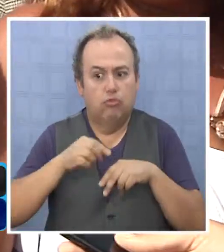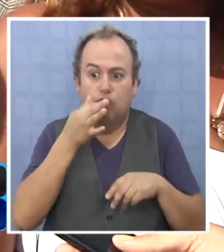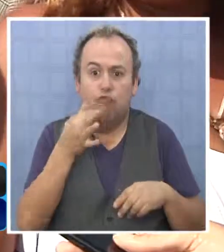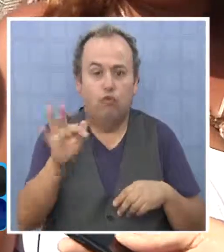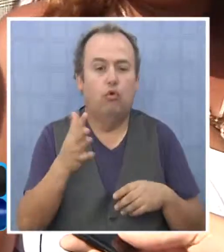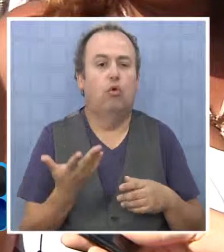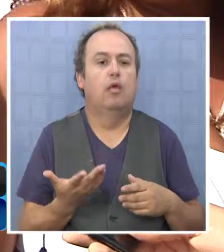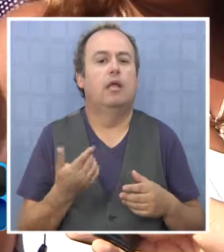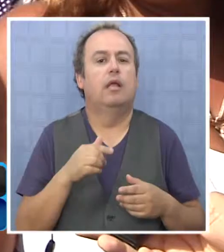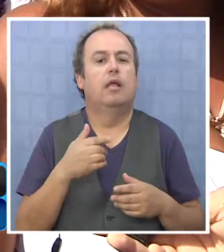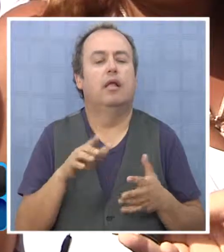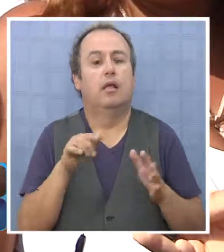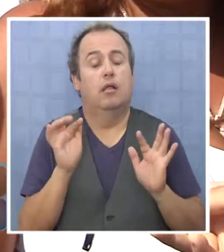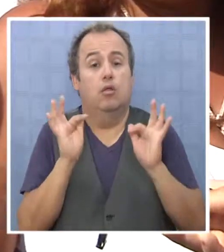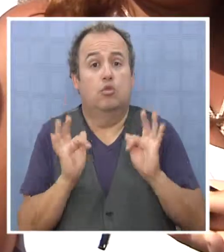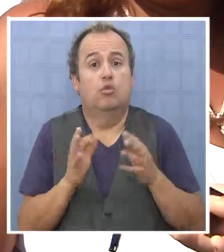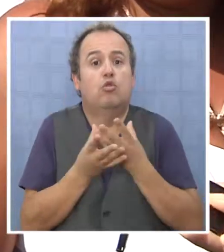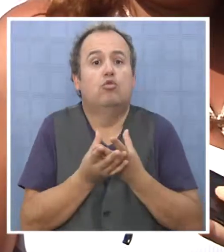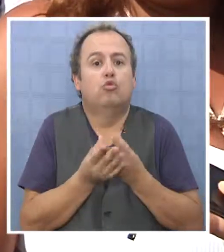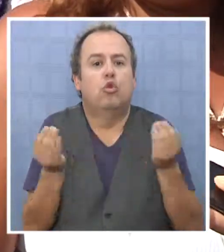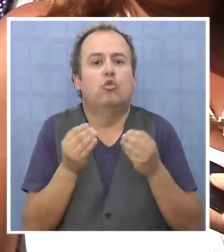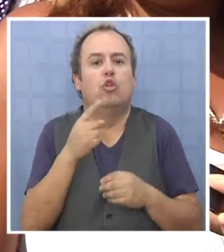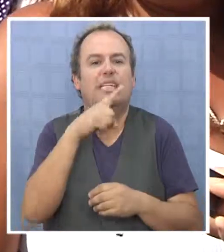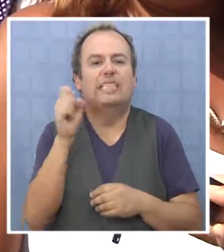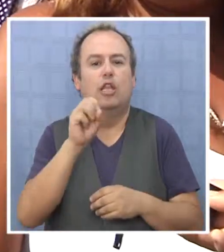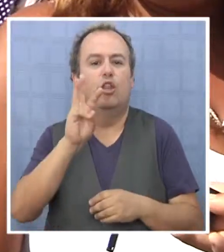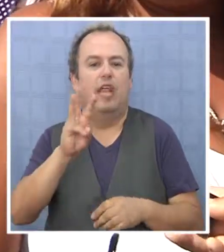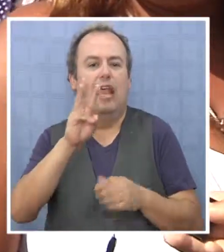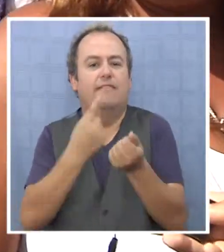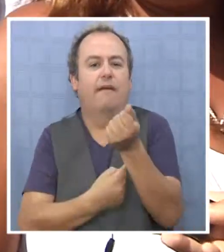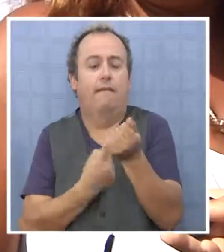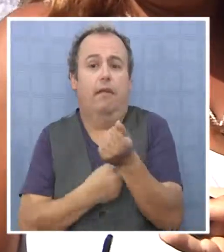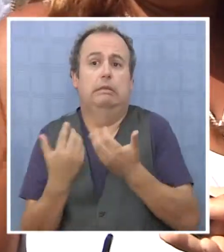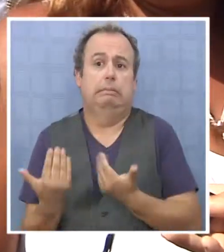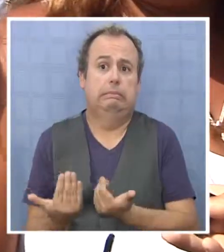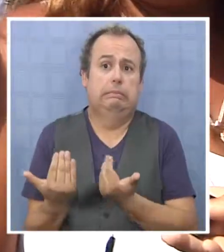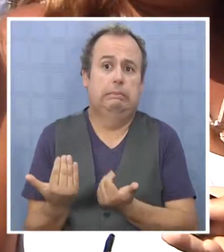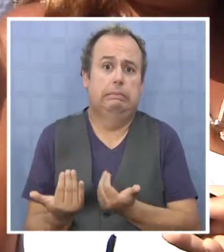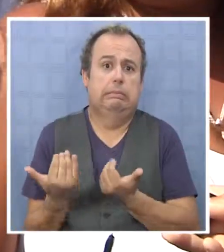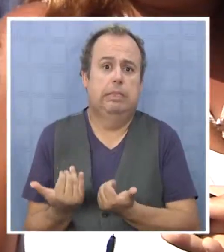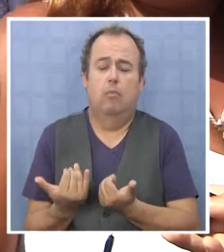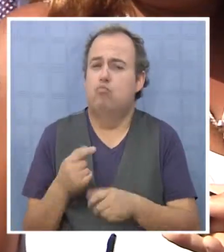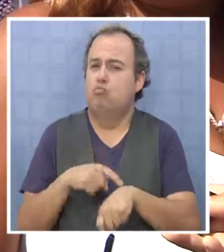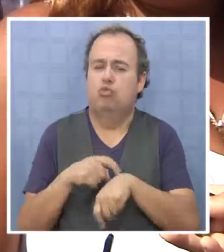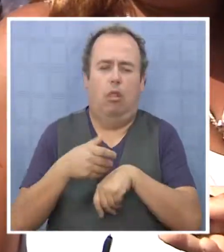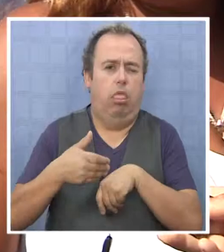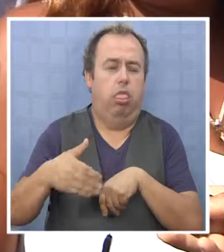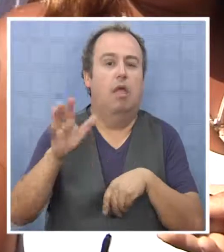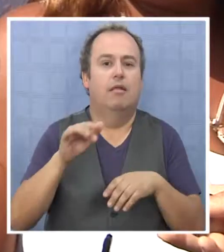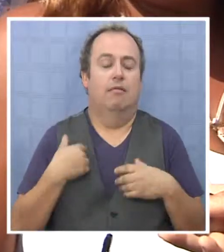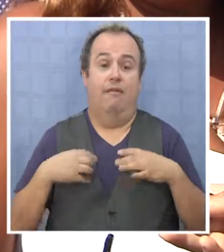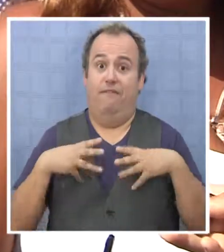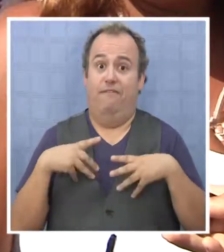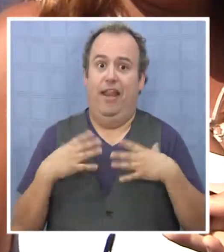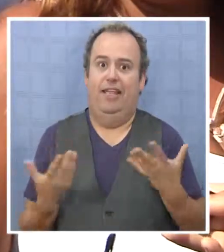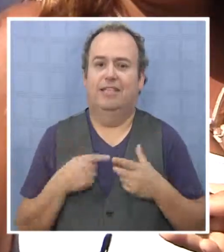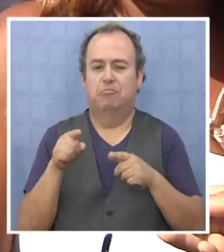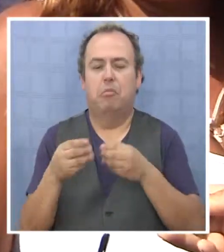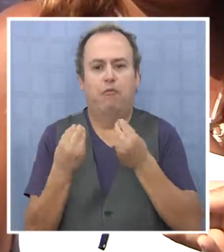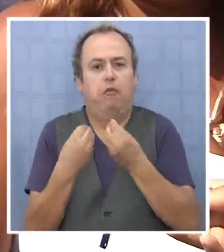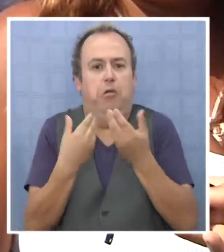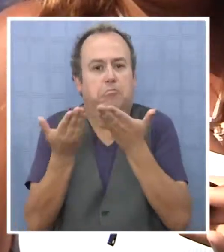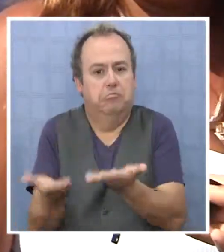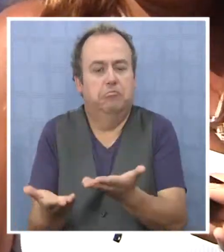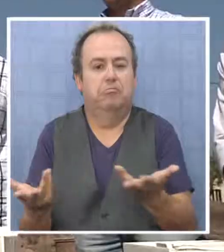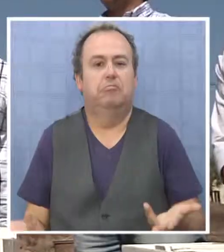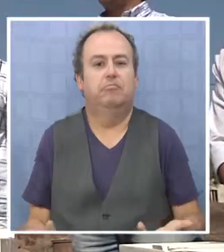a construir prontamente y esto significa la solución para 103 familias que han vivido toda una vida de espera Así que estamos felices por